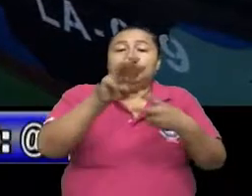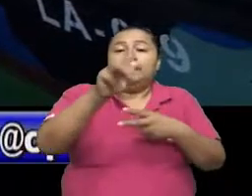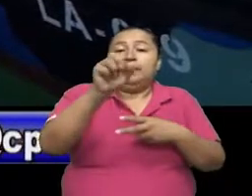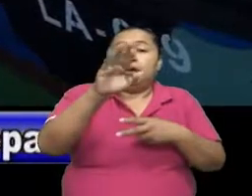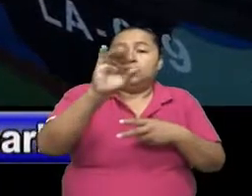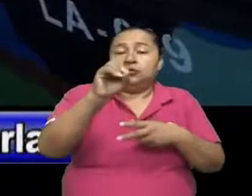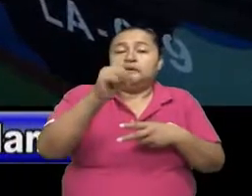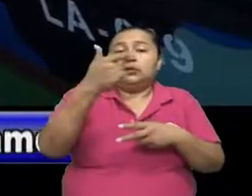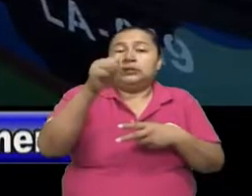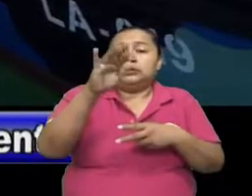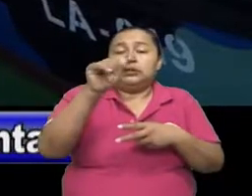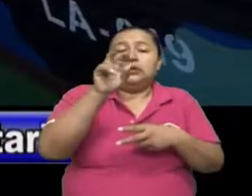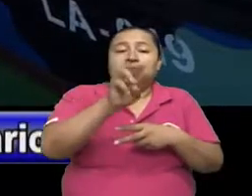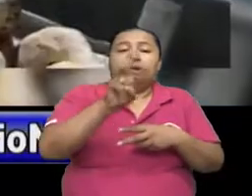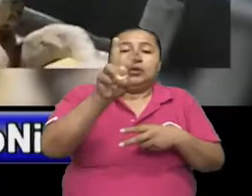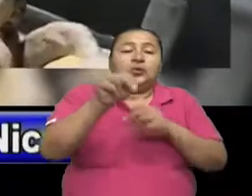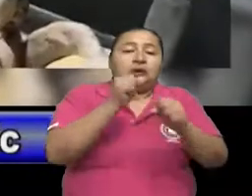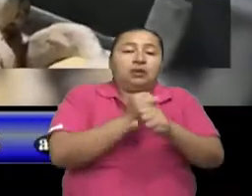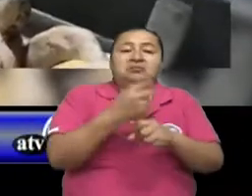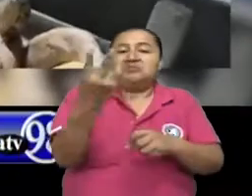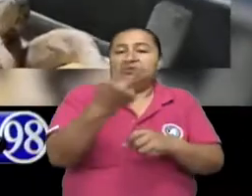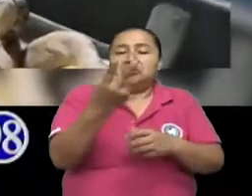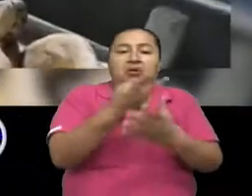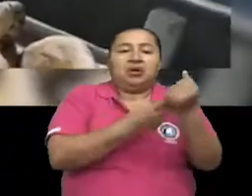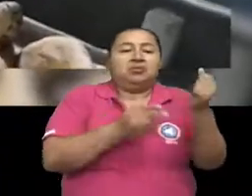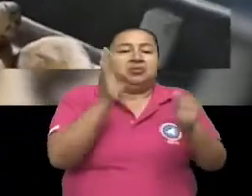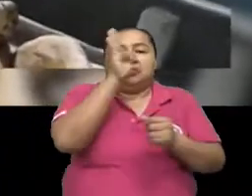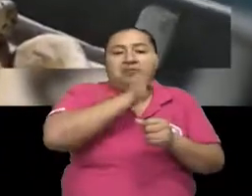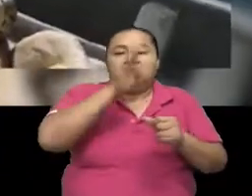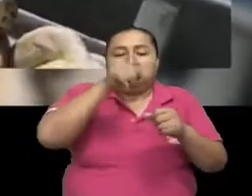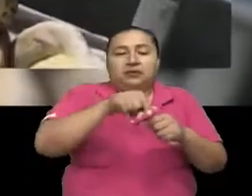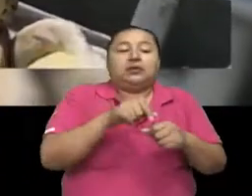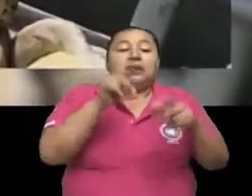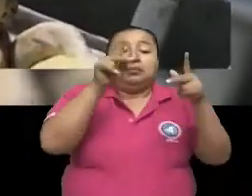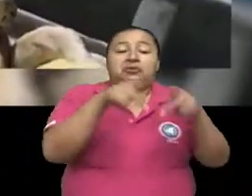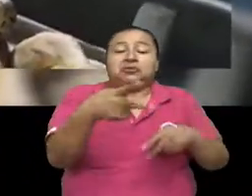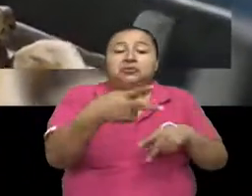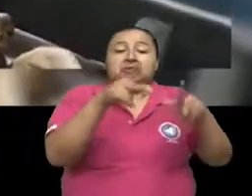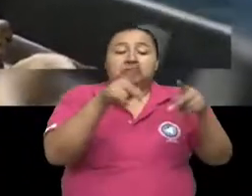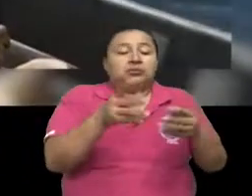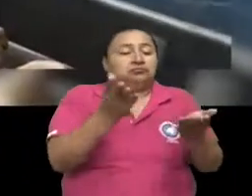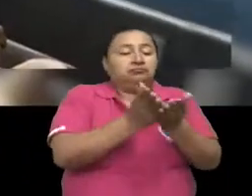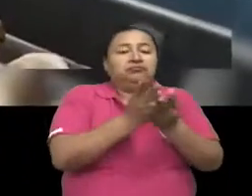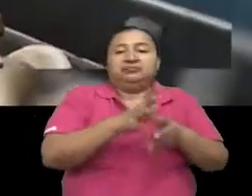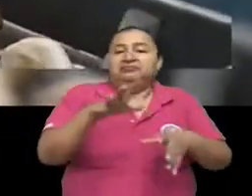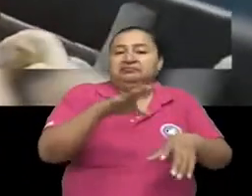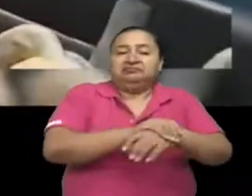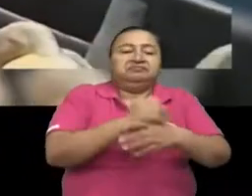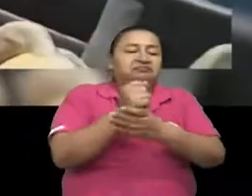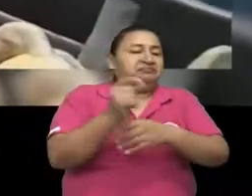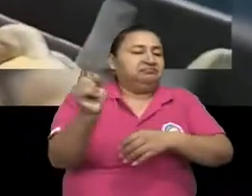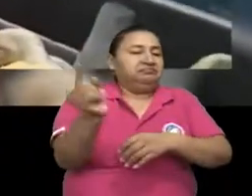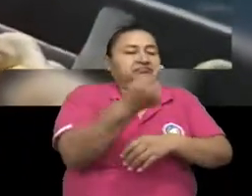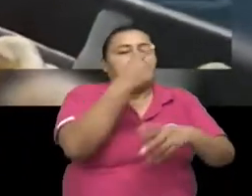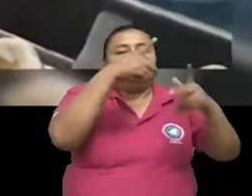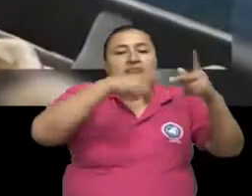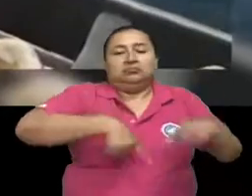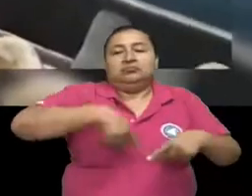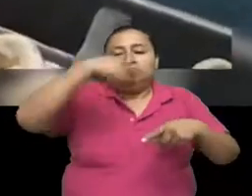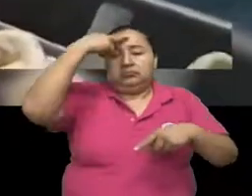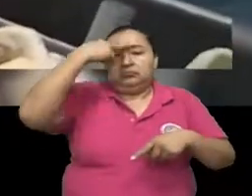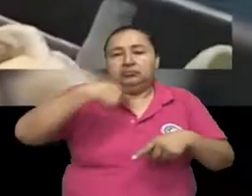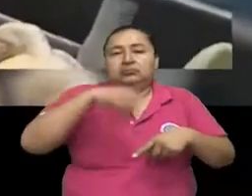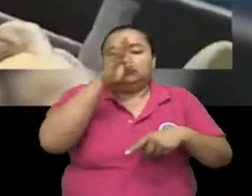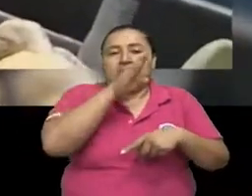Davis, de 32 años de edad, ambos originarios de Bluefields. Los tripulantes y la embarcación fueron entregados a las autoridades